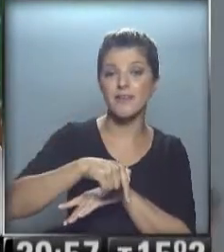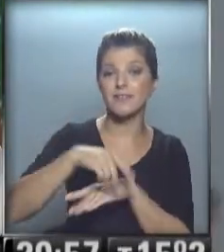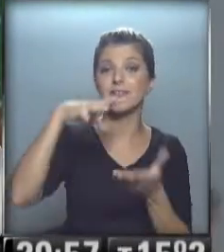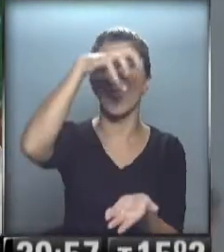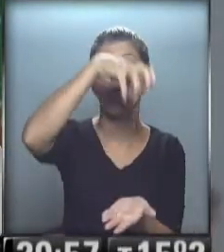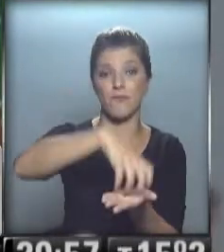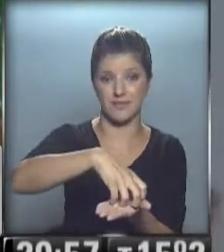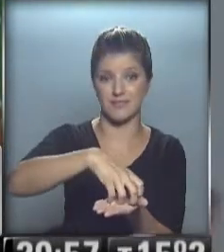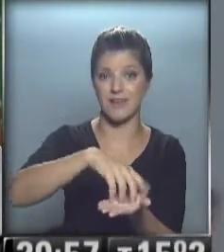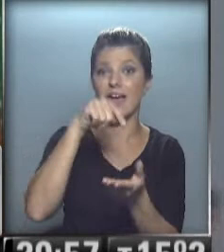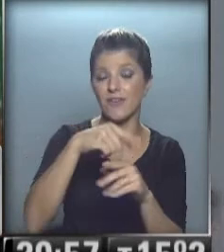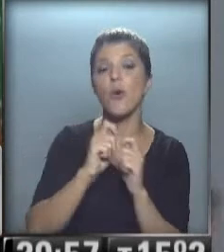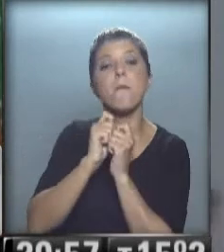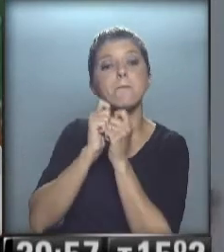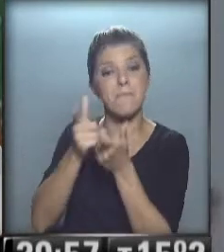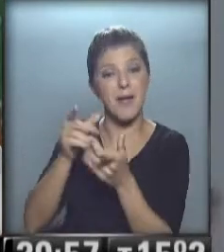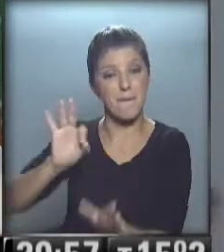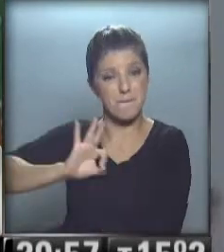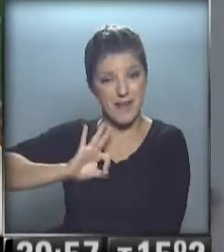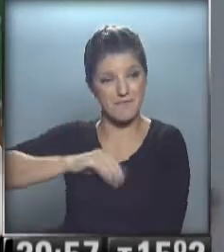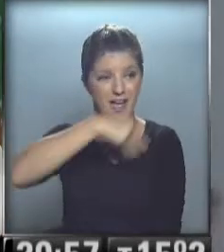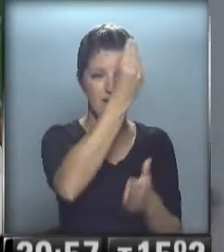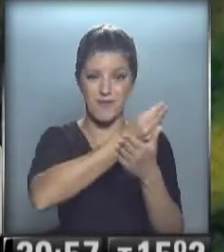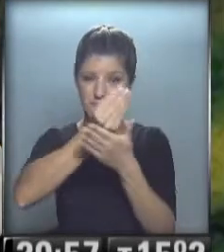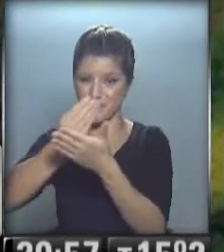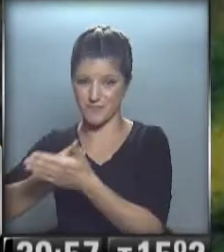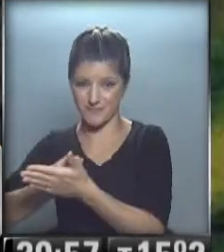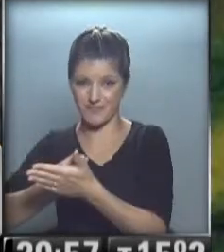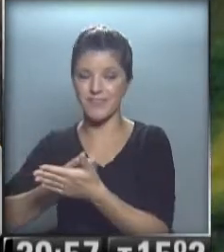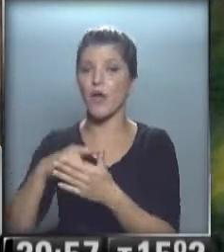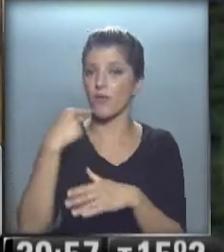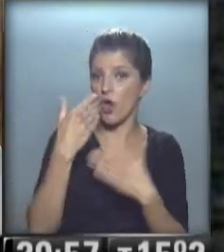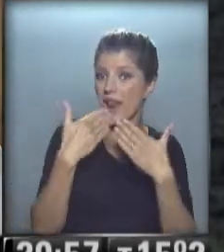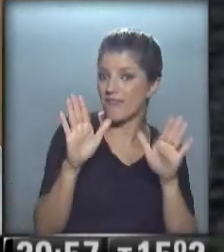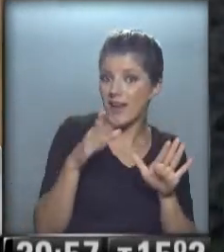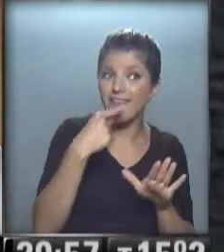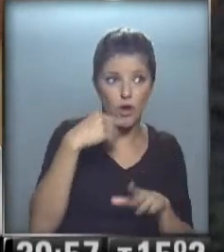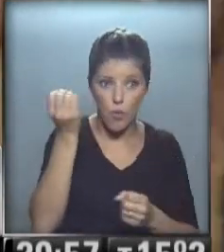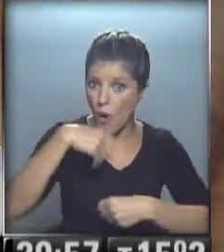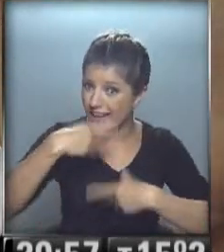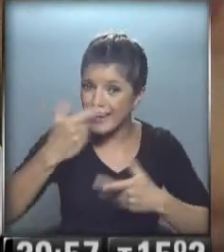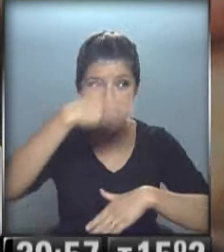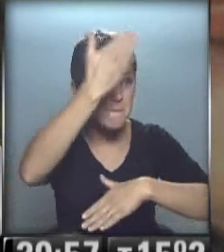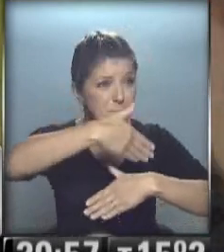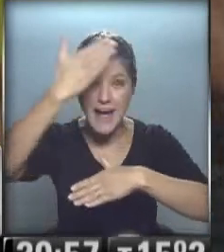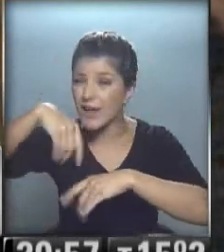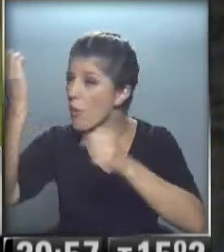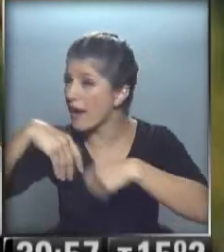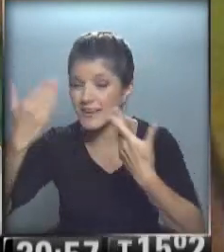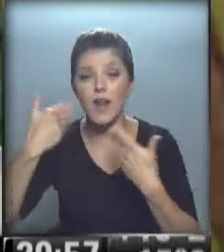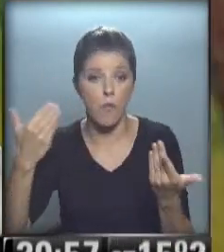que libera y premia a los graffiti. Libera, cuando digo libera, es que cualquiera en cualquier pared no tiene ningún